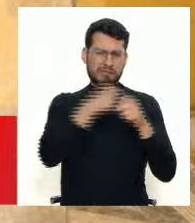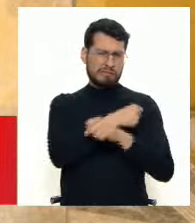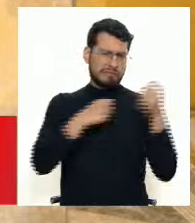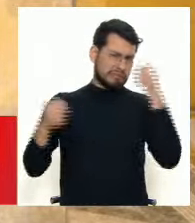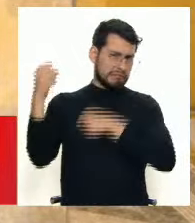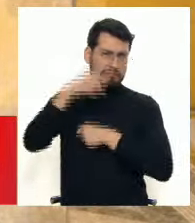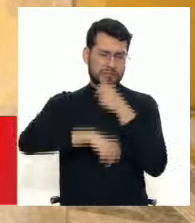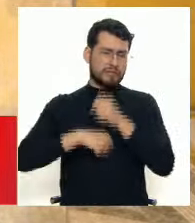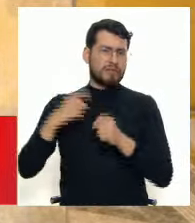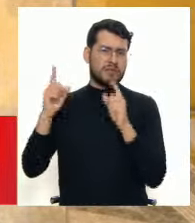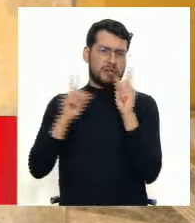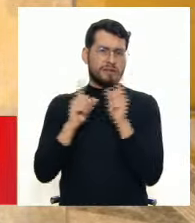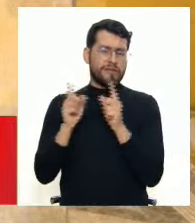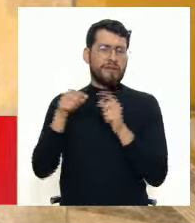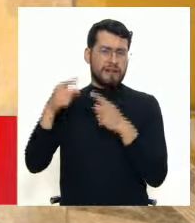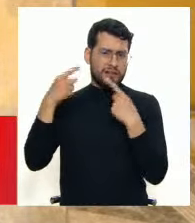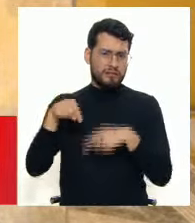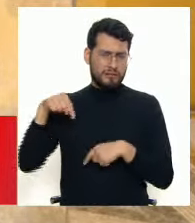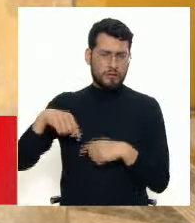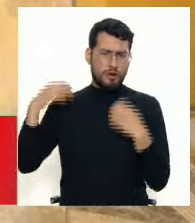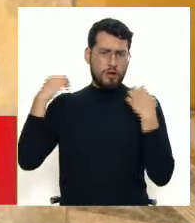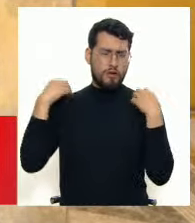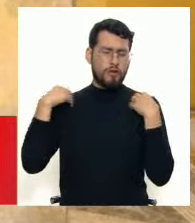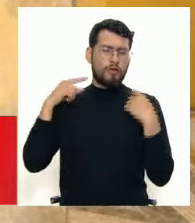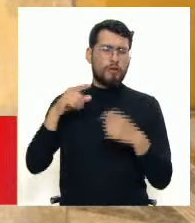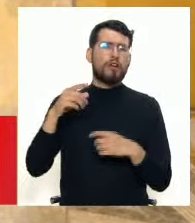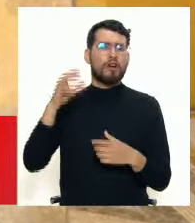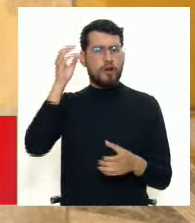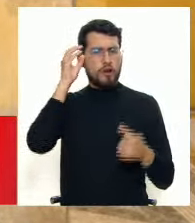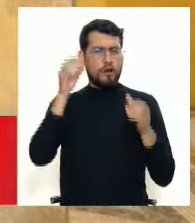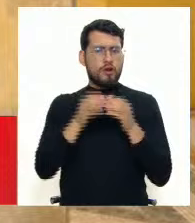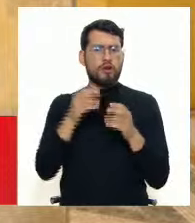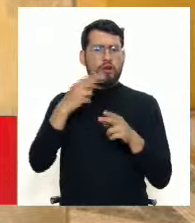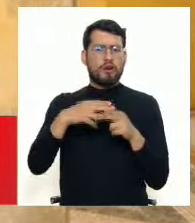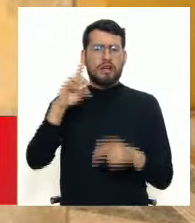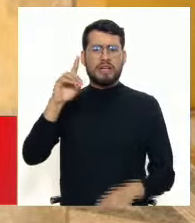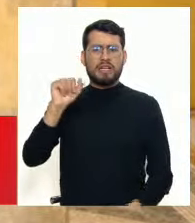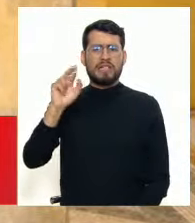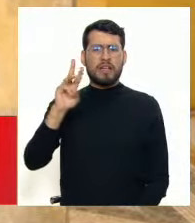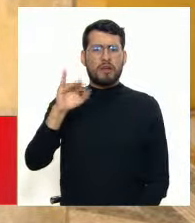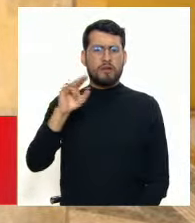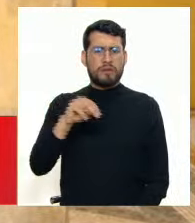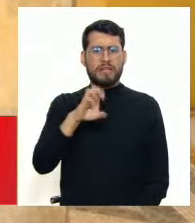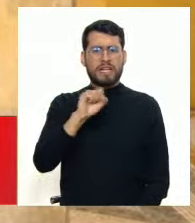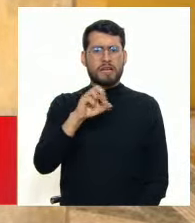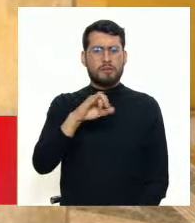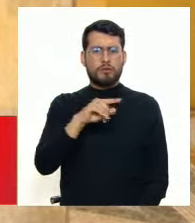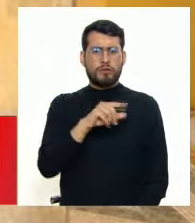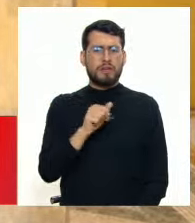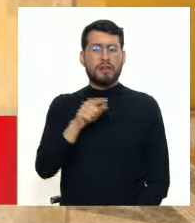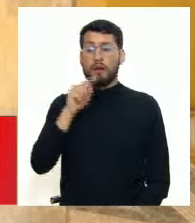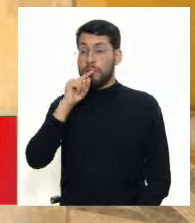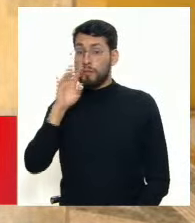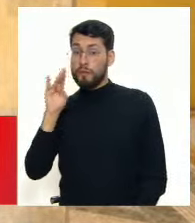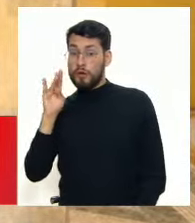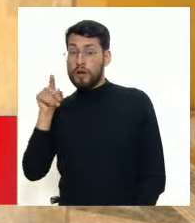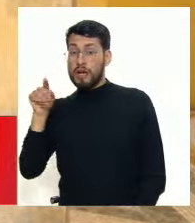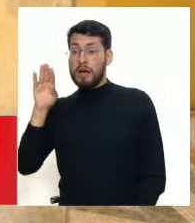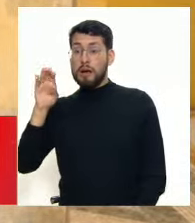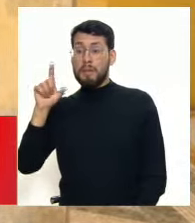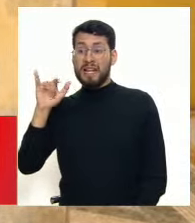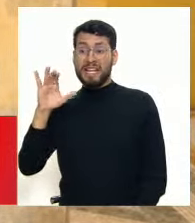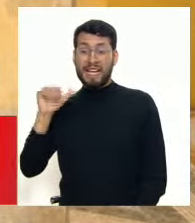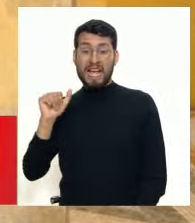que se ocasionó en el interior de la oficina del congresista Darwin Espinosa entre su esposa